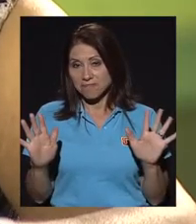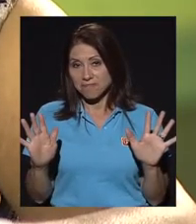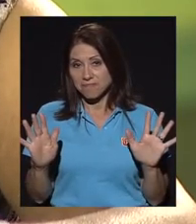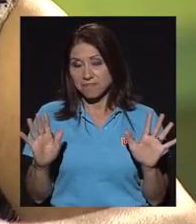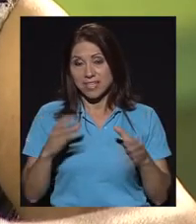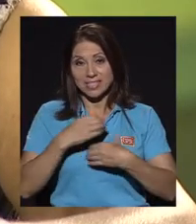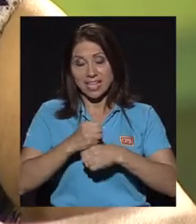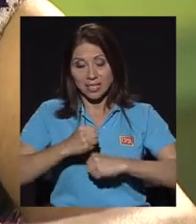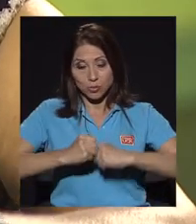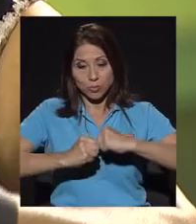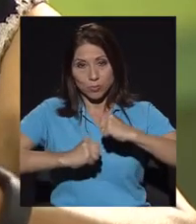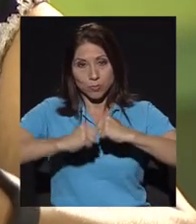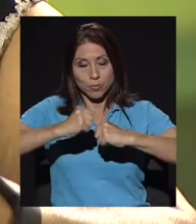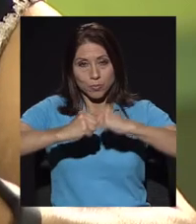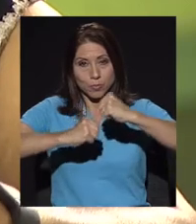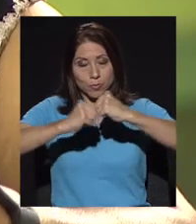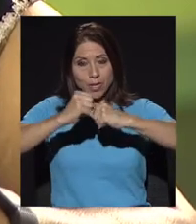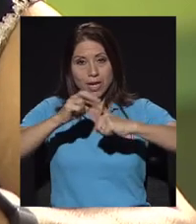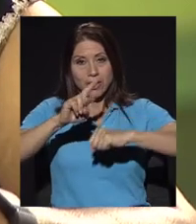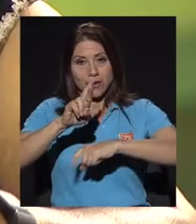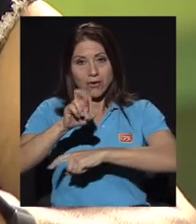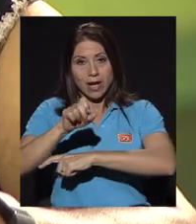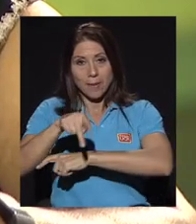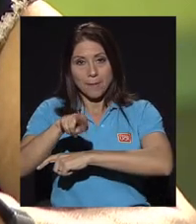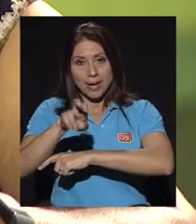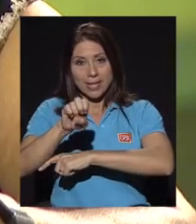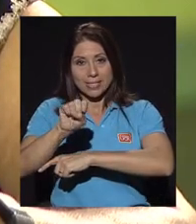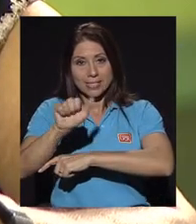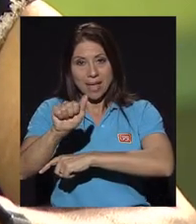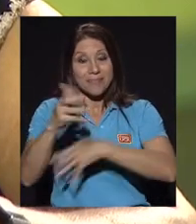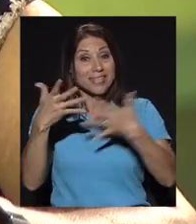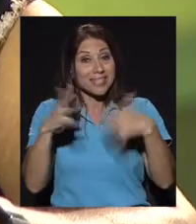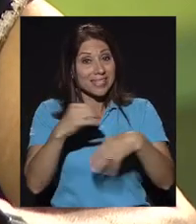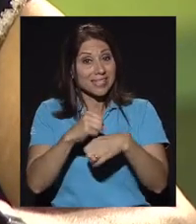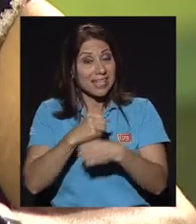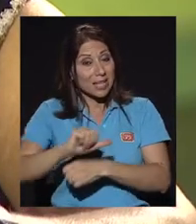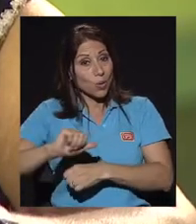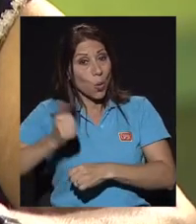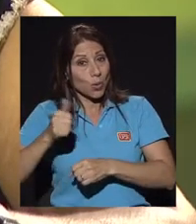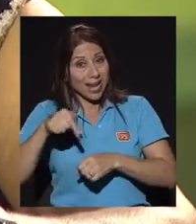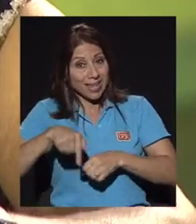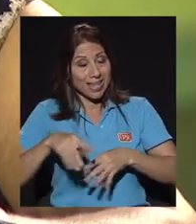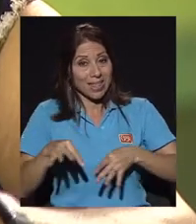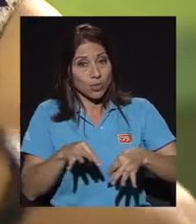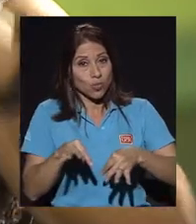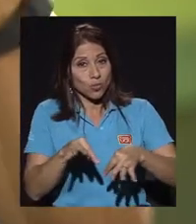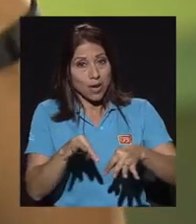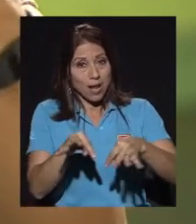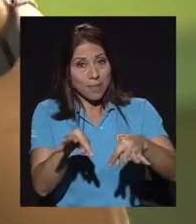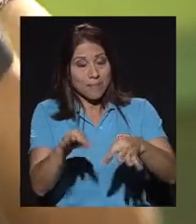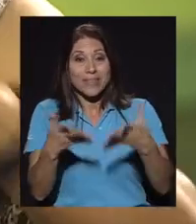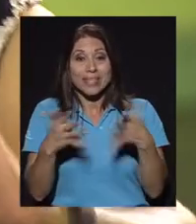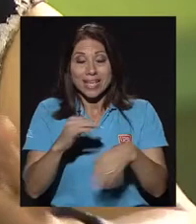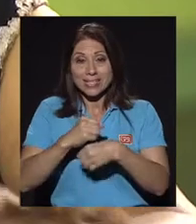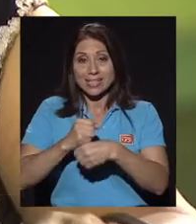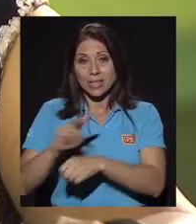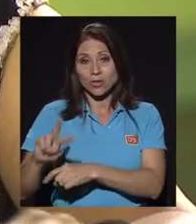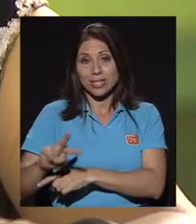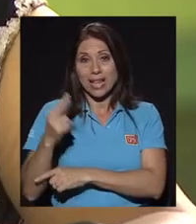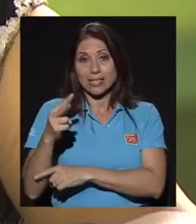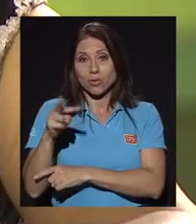ya se hizo la represa y se está haciendo otra represa aquí en Turrialba, ¿verdad? Ya está haciéndose la segunda represa en el